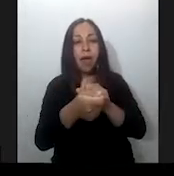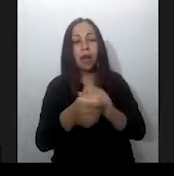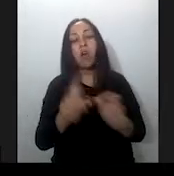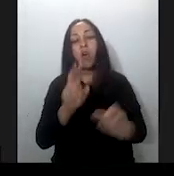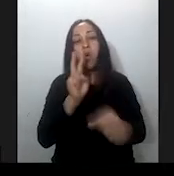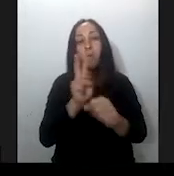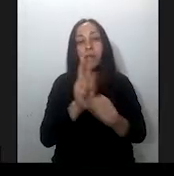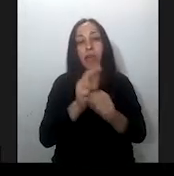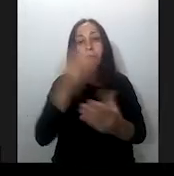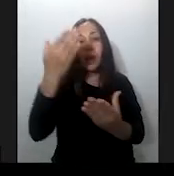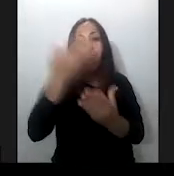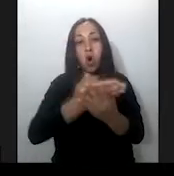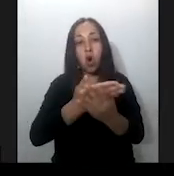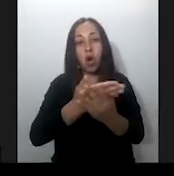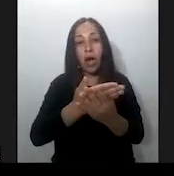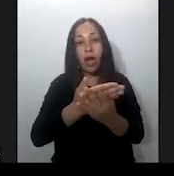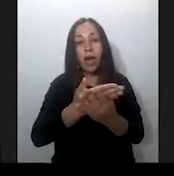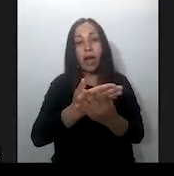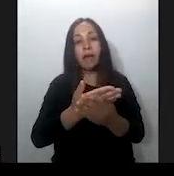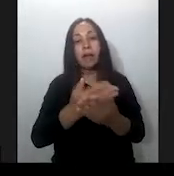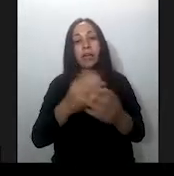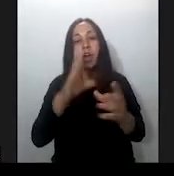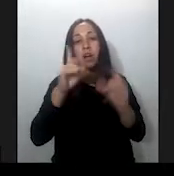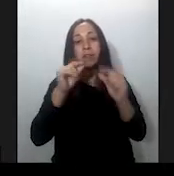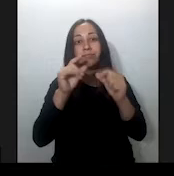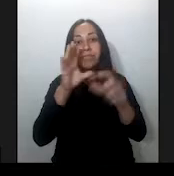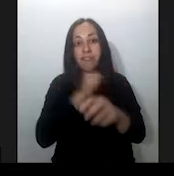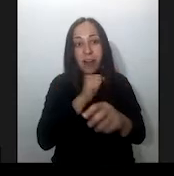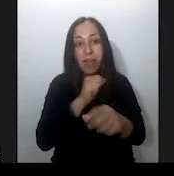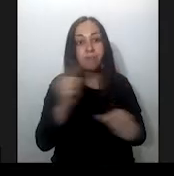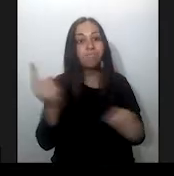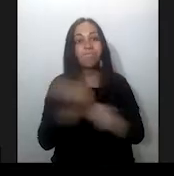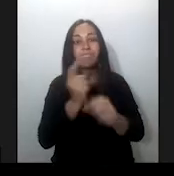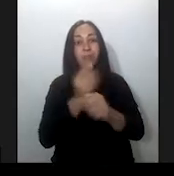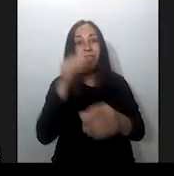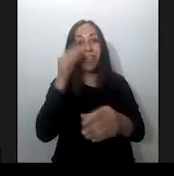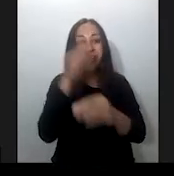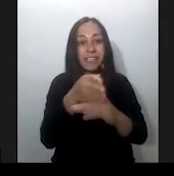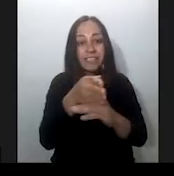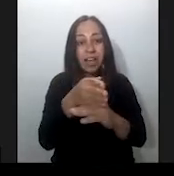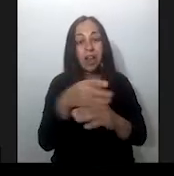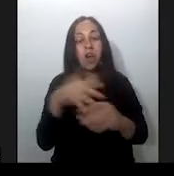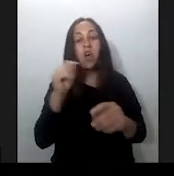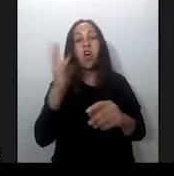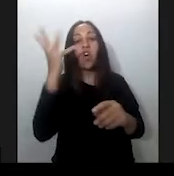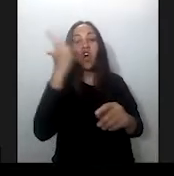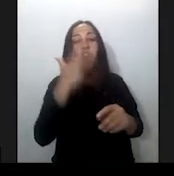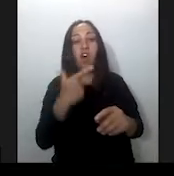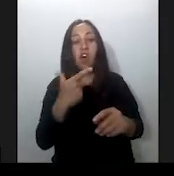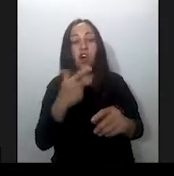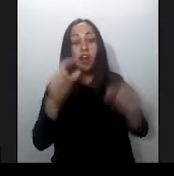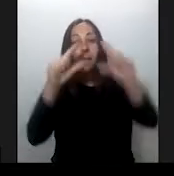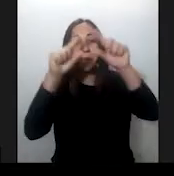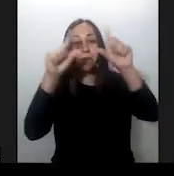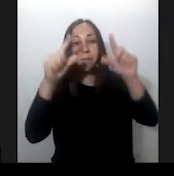hoja, eso está bueno para que la hoja esté cifrada y no se pueda ingresar. También podemos ponerle un color a